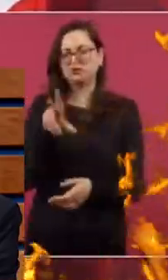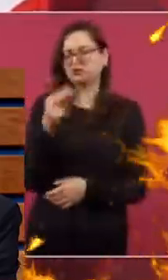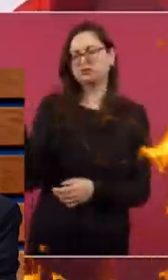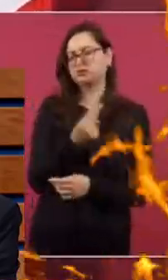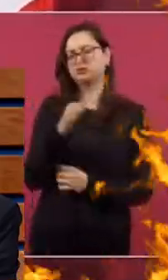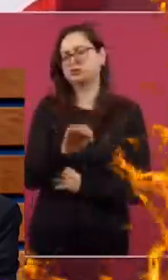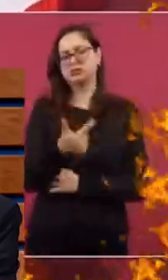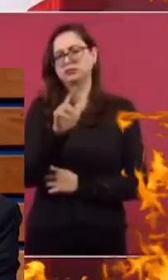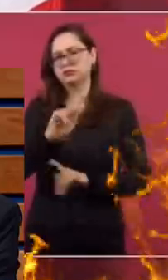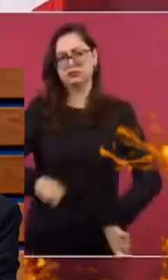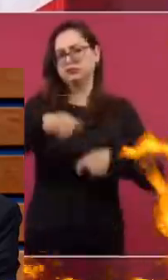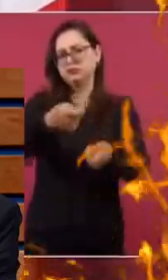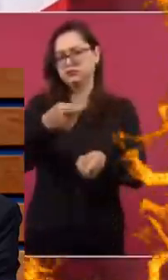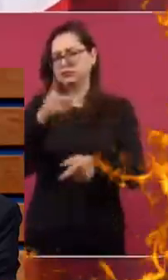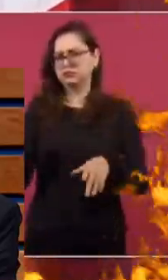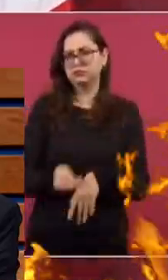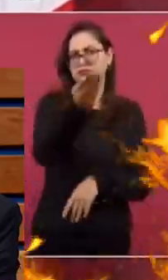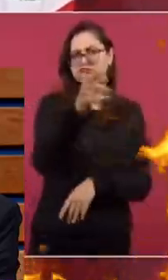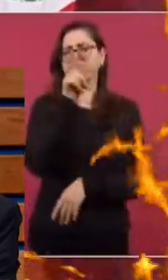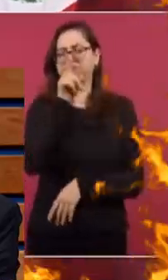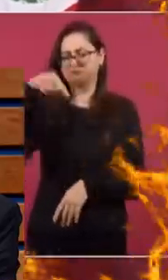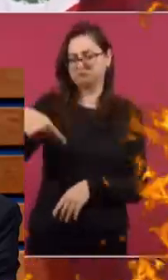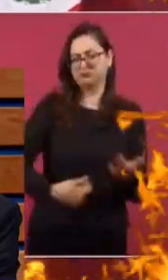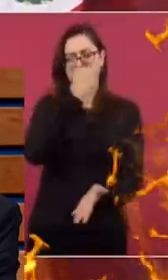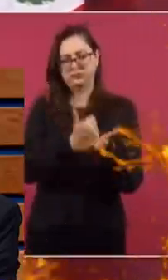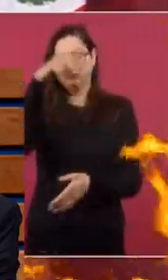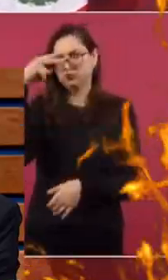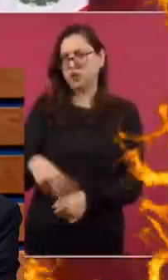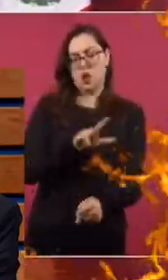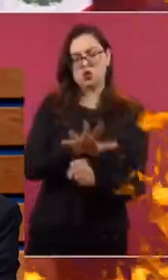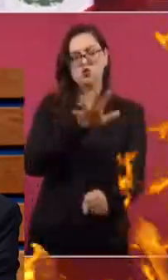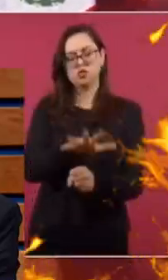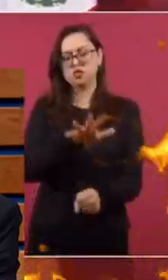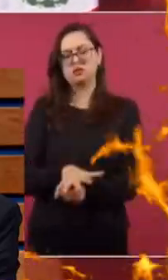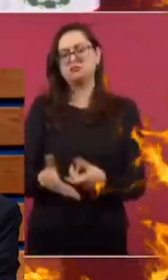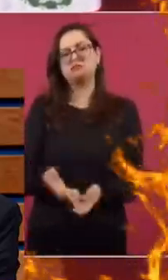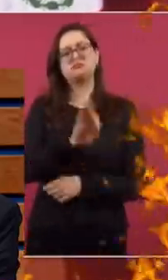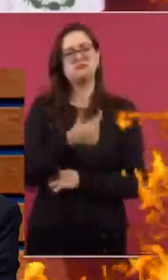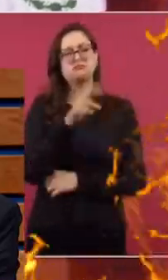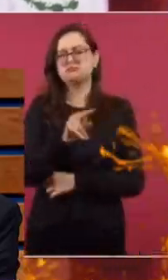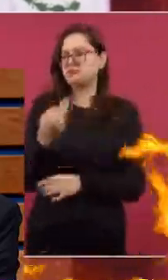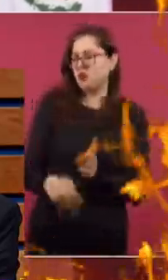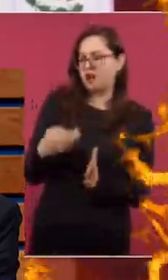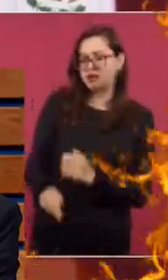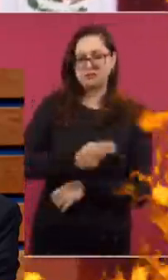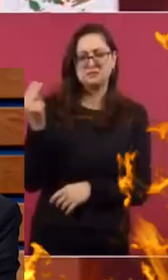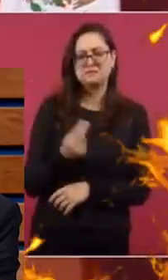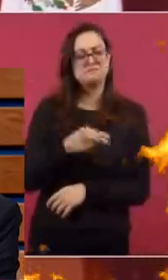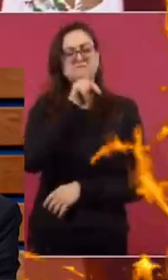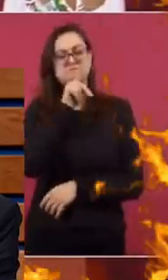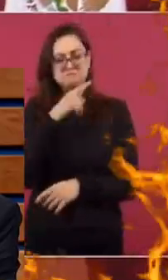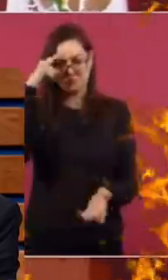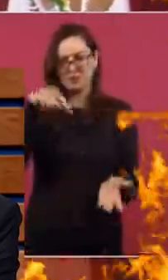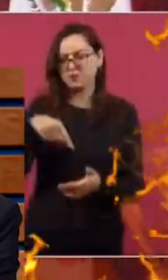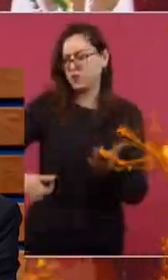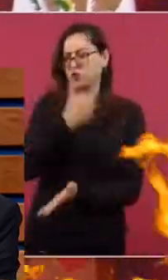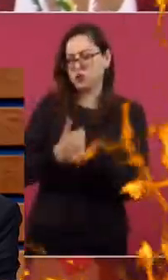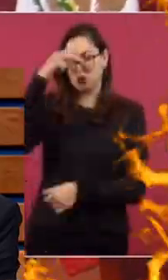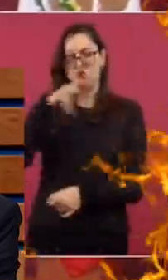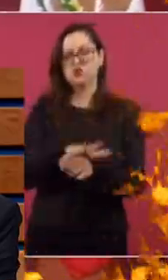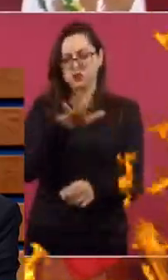falta el que se atraiga el asunto, que lo atraiga la Fiscalía General de la República. Creo que la Fiscalía de la Ciudad de México